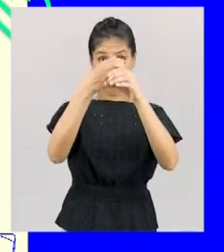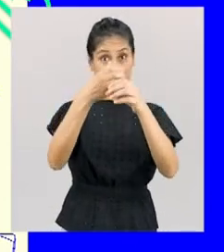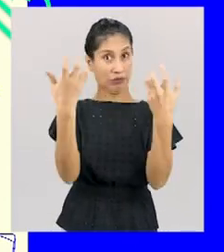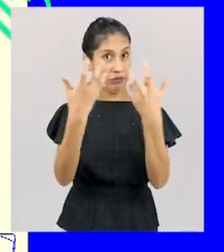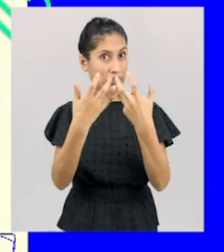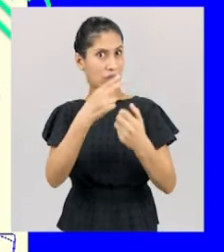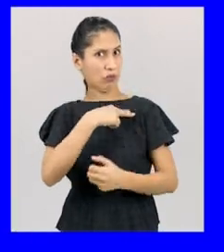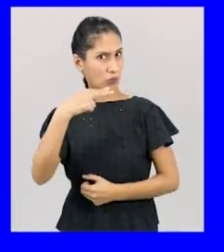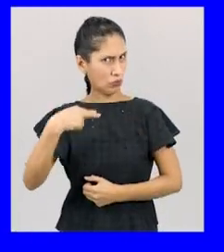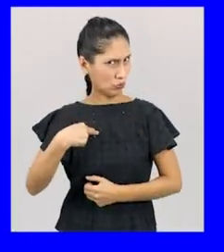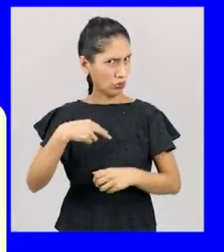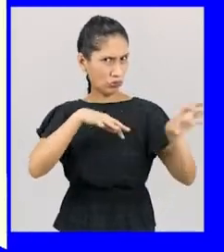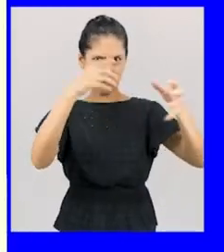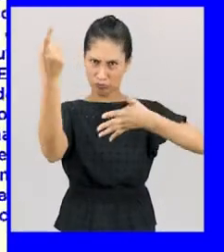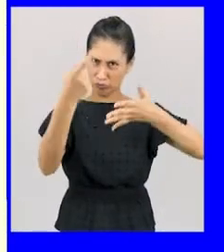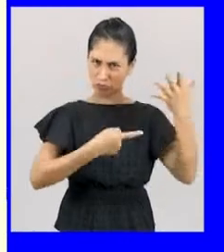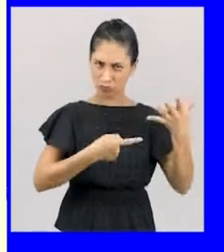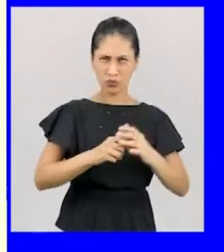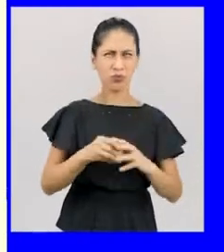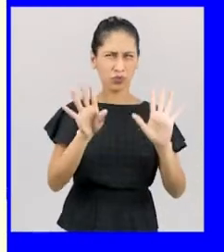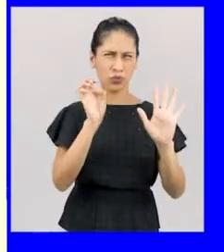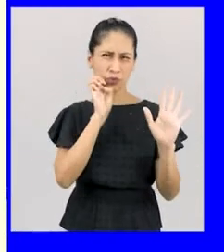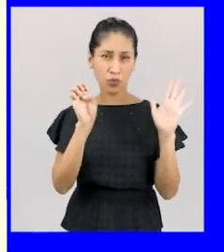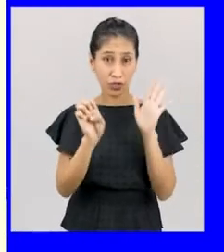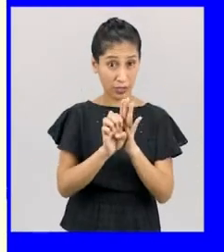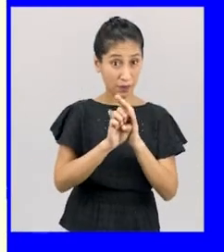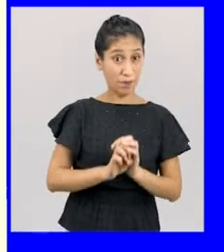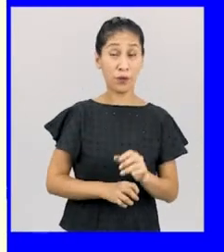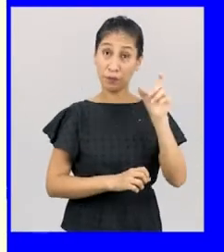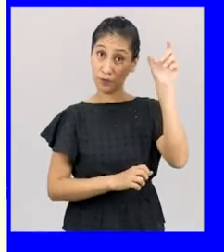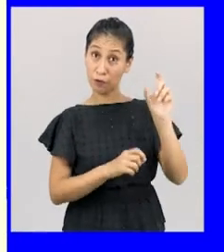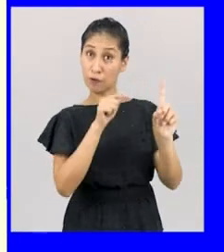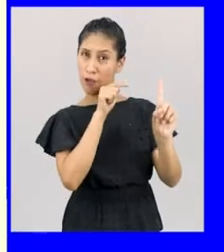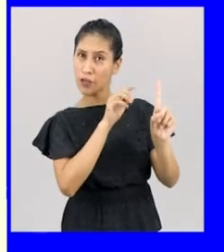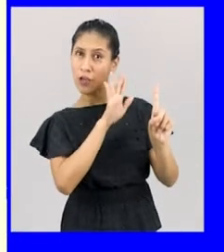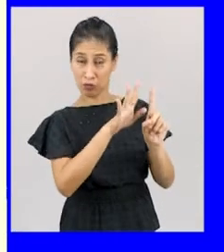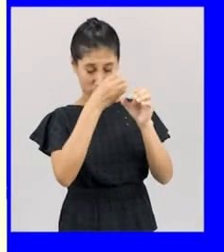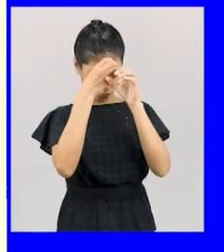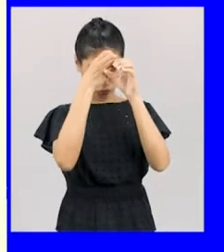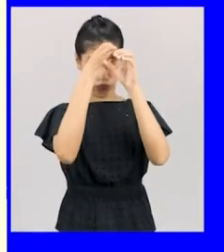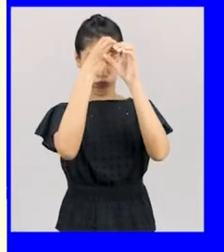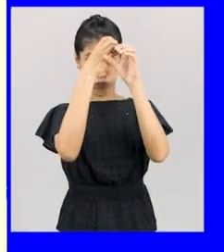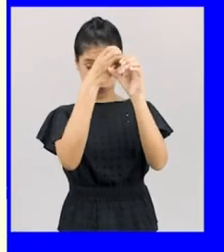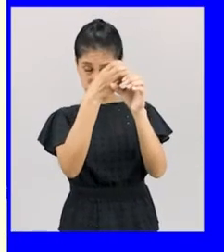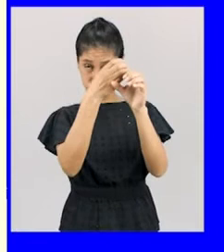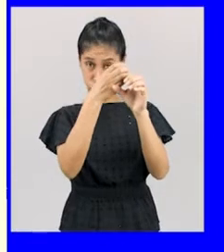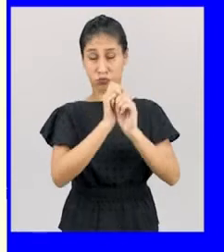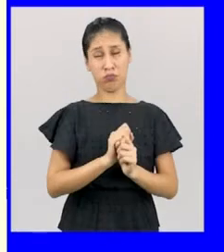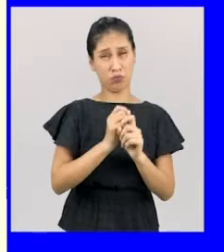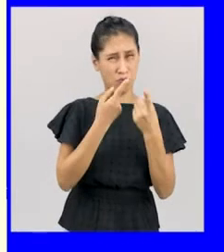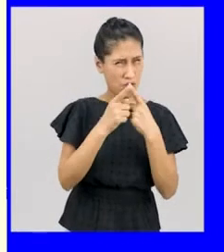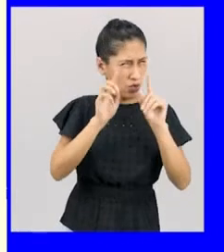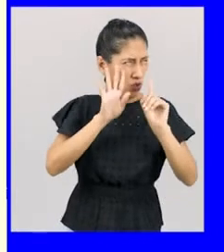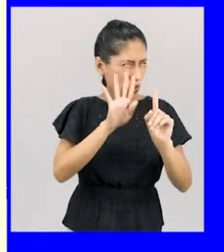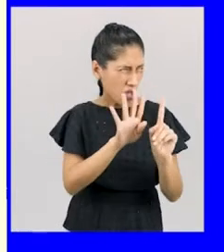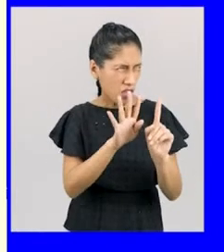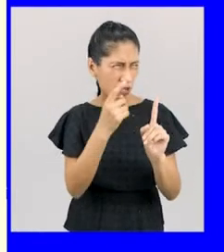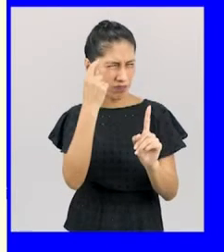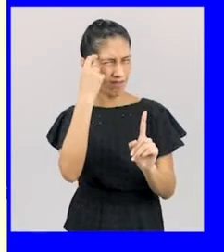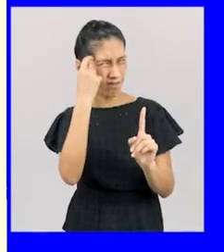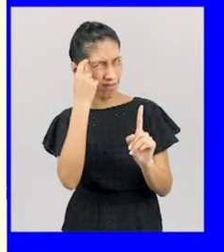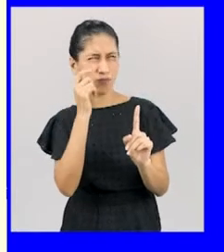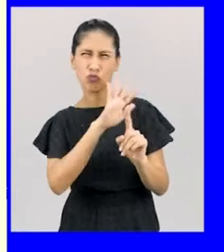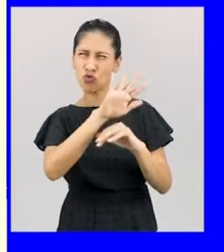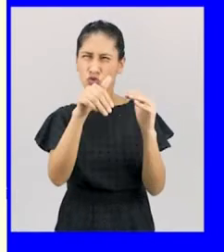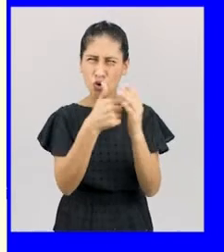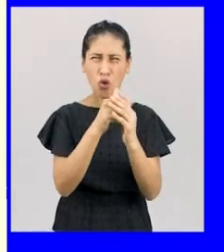nuestro comportamiento. Los conocimientos de un hombre culto pueden no ser muy numerosos, pero son armónicos, coherentes y sobre